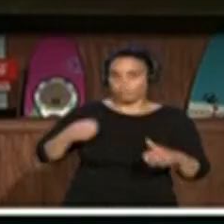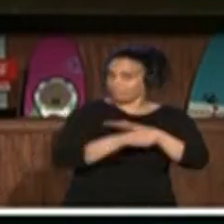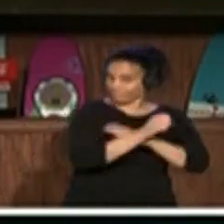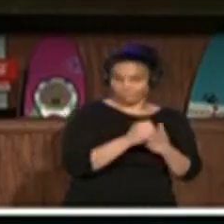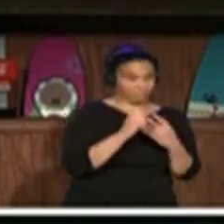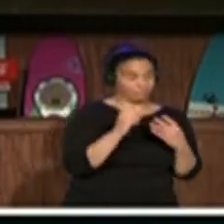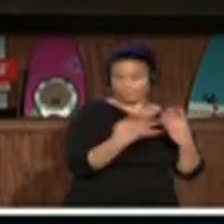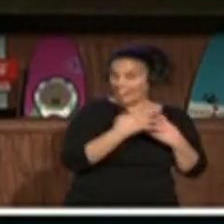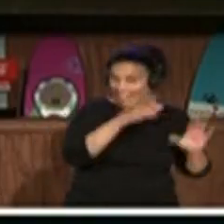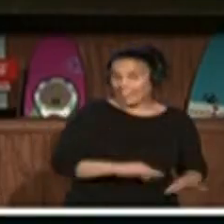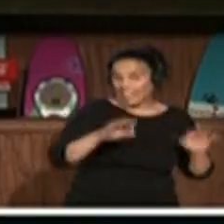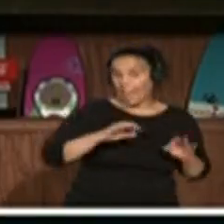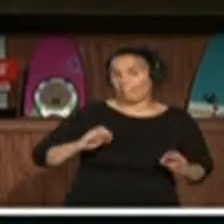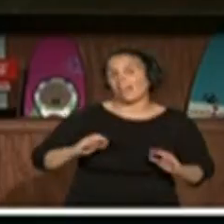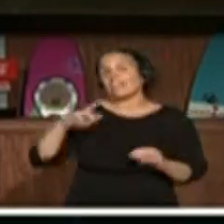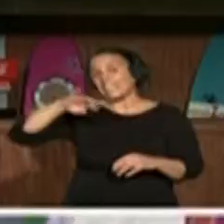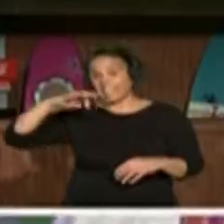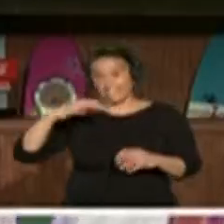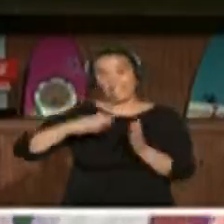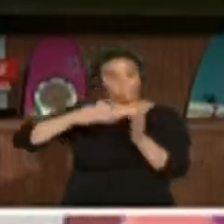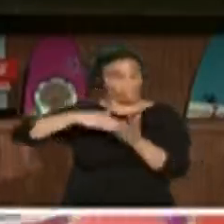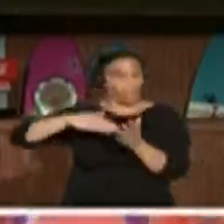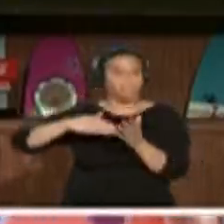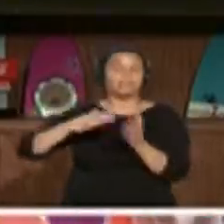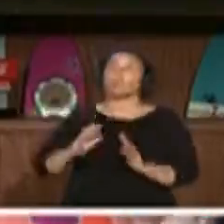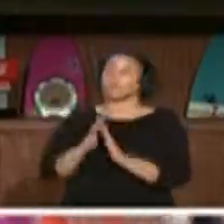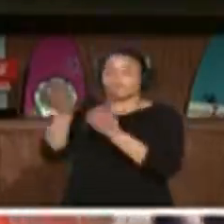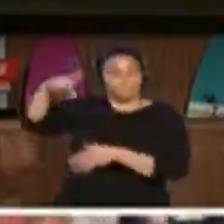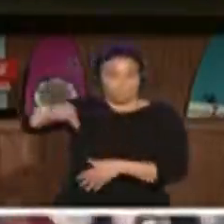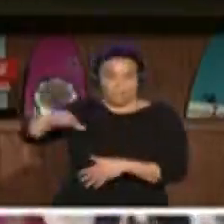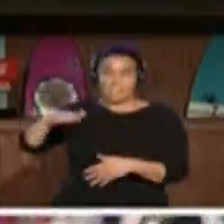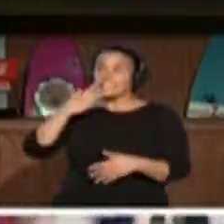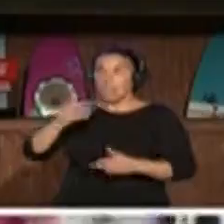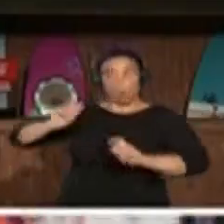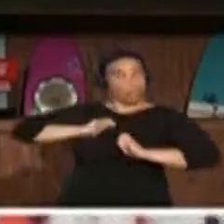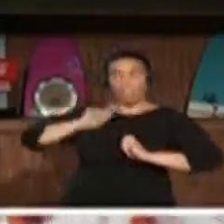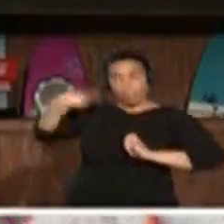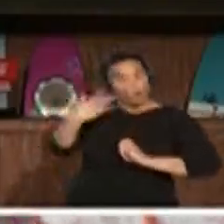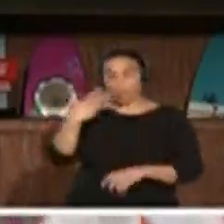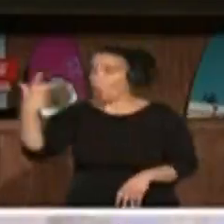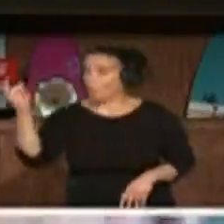santa. Ay, Santa Rita, Santa Rita, lo que se da ya no se quita.